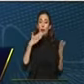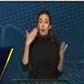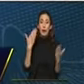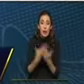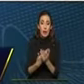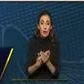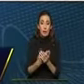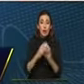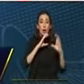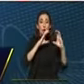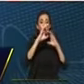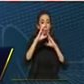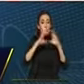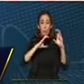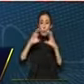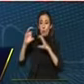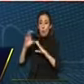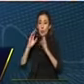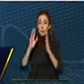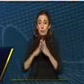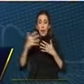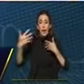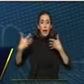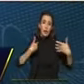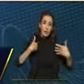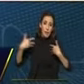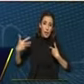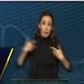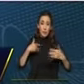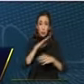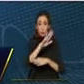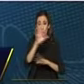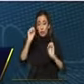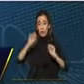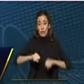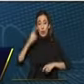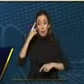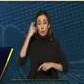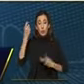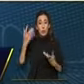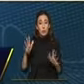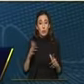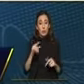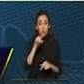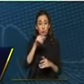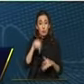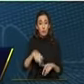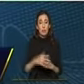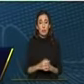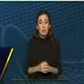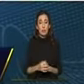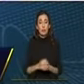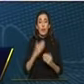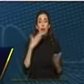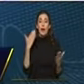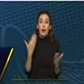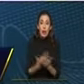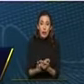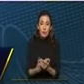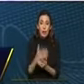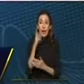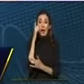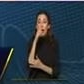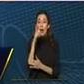Gracias, comunicadores, creadores, artistas, artesanos. Sin ustedes no habría sueños, no habría alegría. Gracias a los